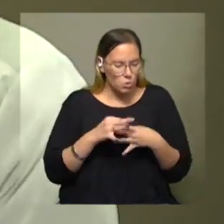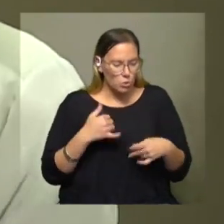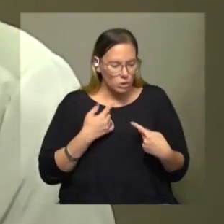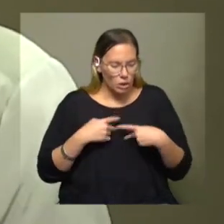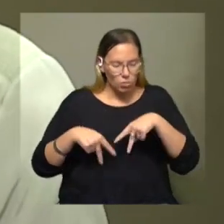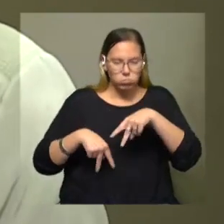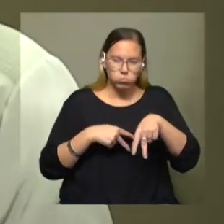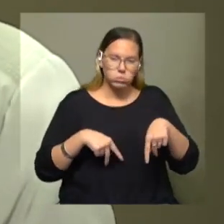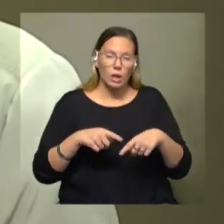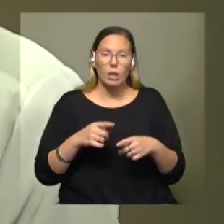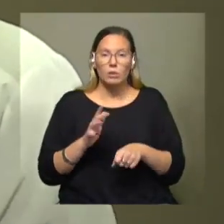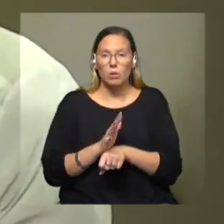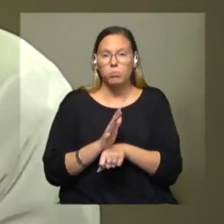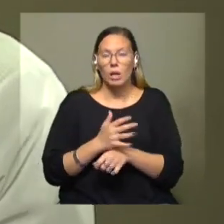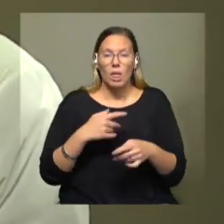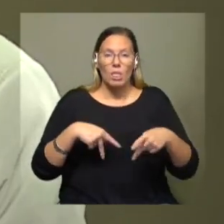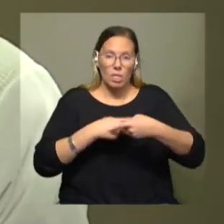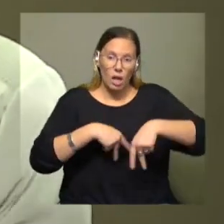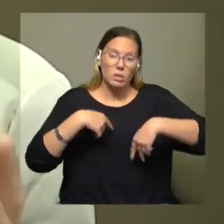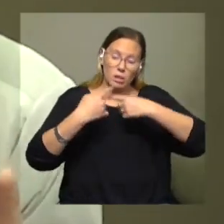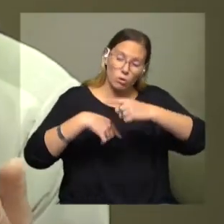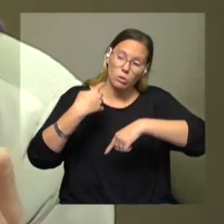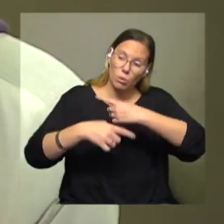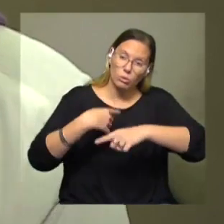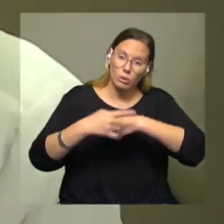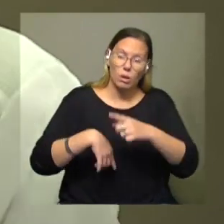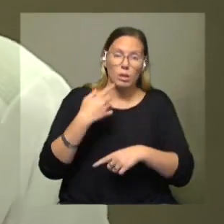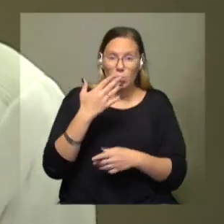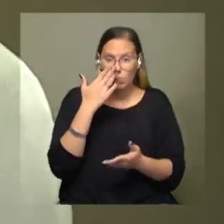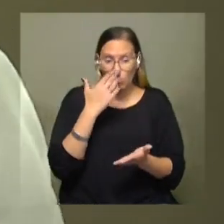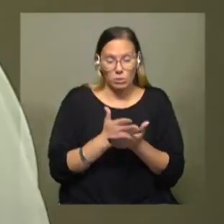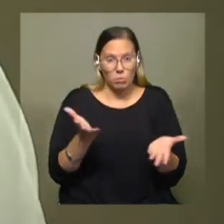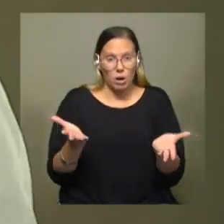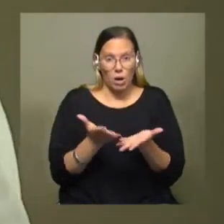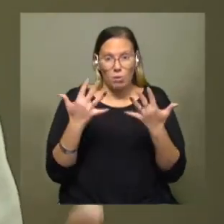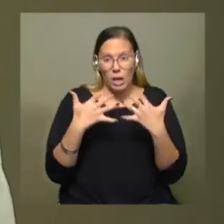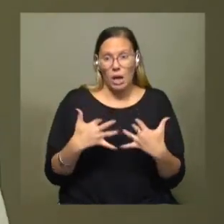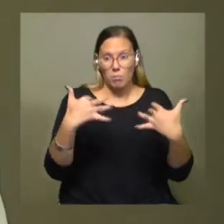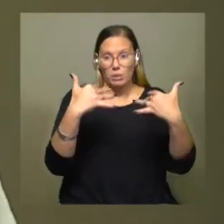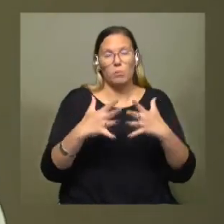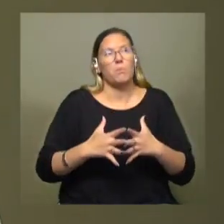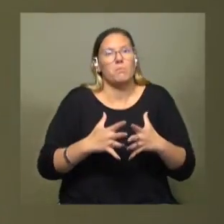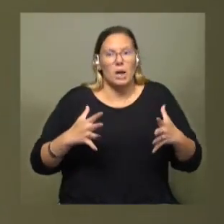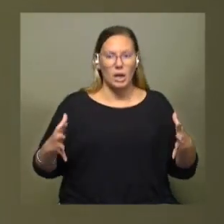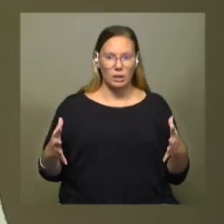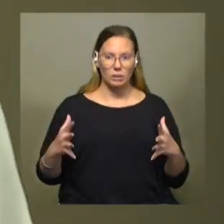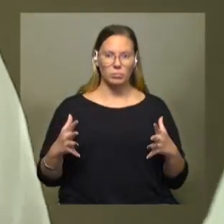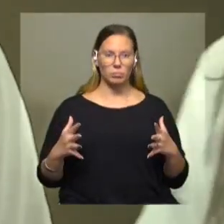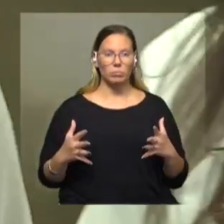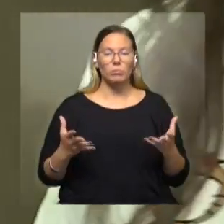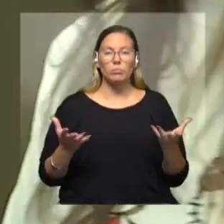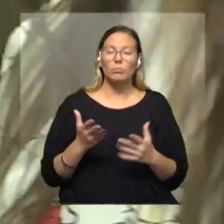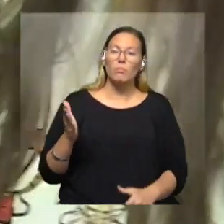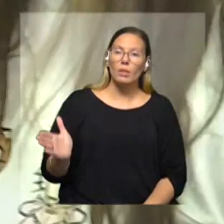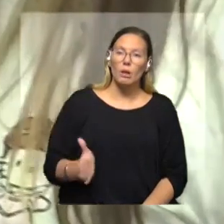dije, bueno, esto es una obra de danza. Y ahí seguí y después terminó siendo lo que es ahora un espectáculo más grande, ¿no? ¿Y cómo es ahora